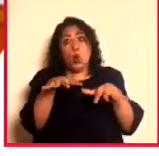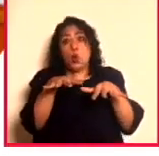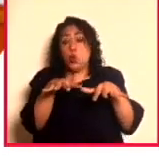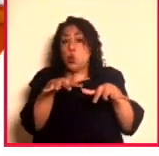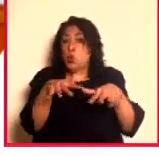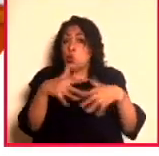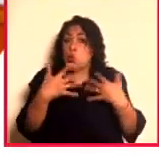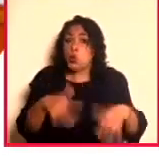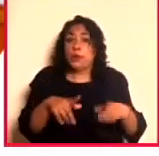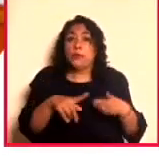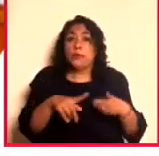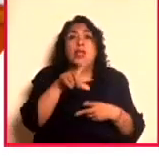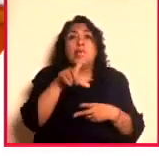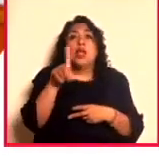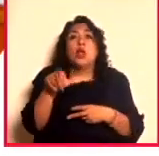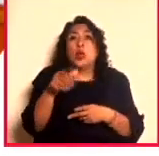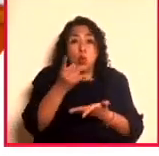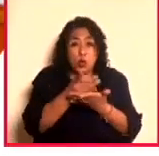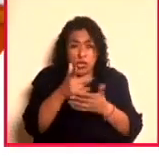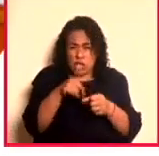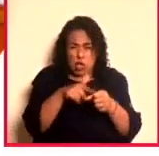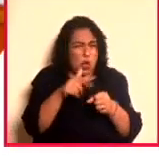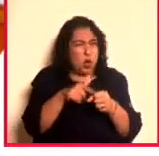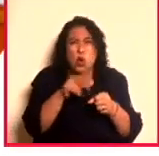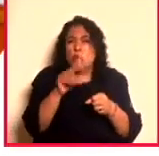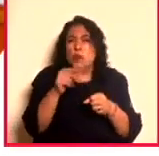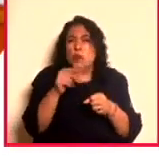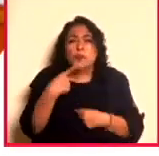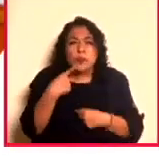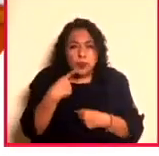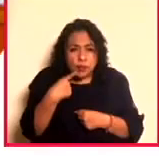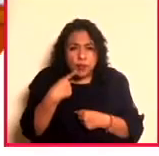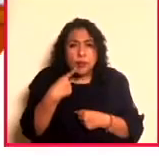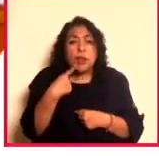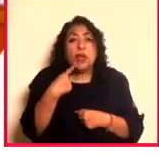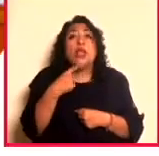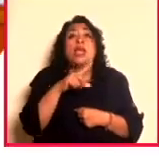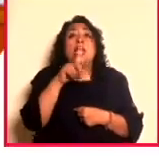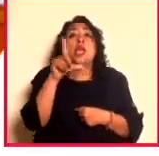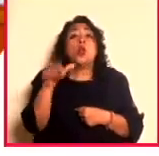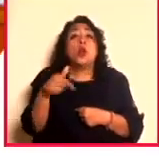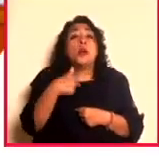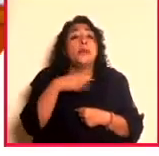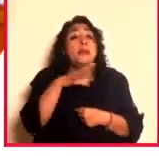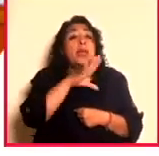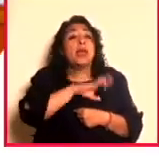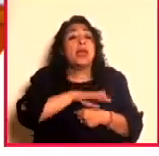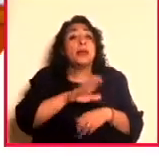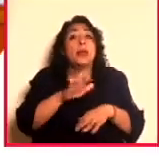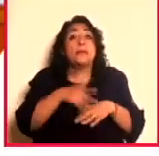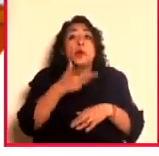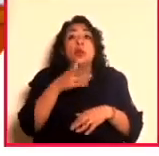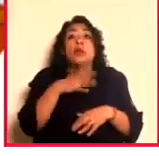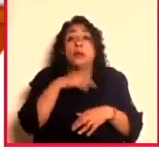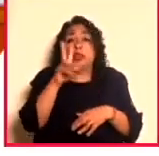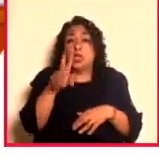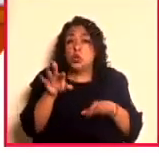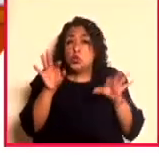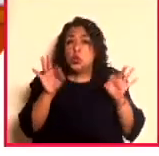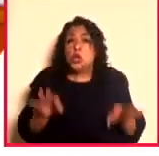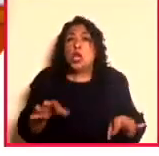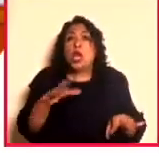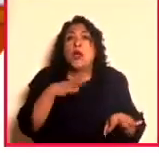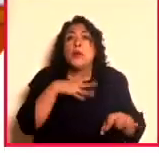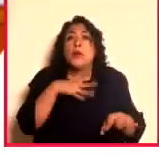Luego, no solo de color, sino de sabor. Y luego me ha encantado porque ha sido muy auténtico. Llevaba un chile que